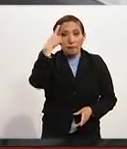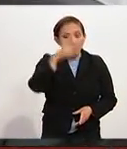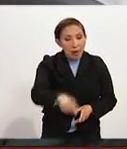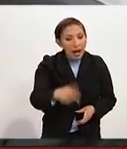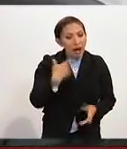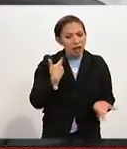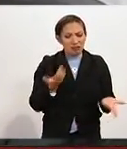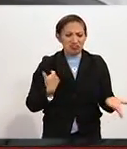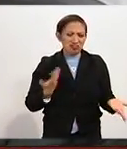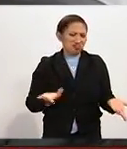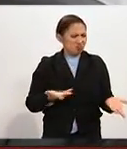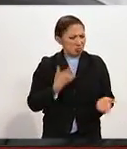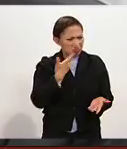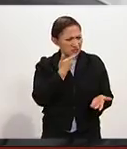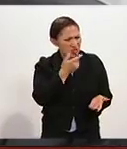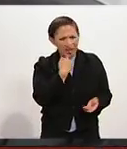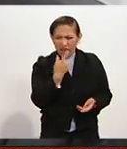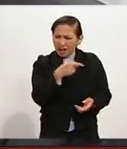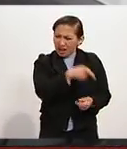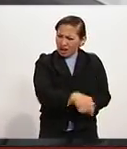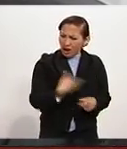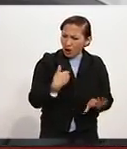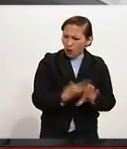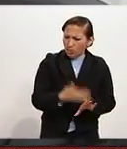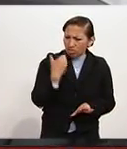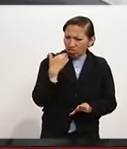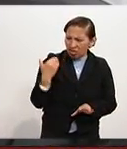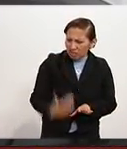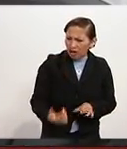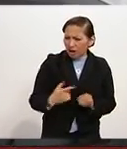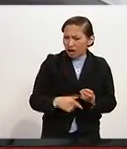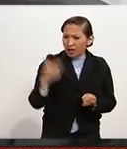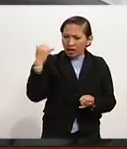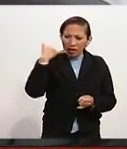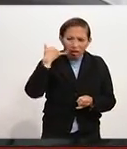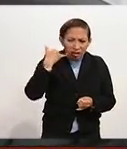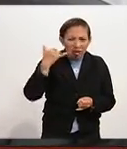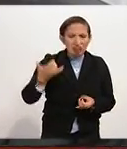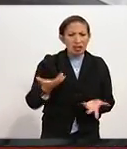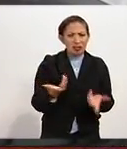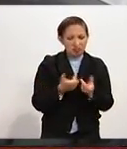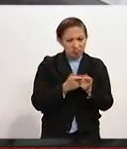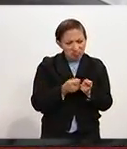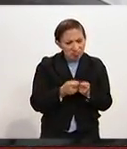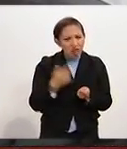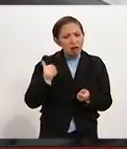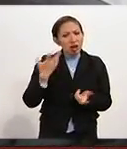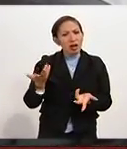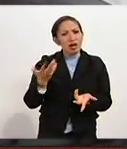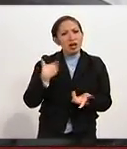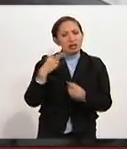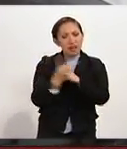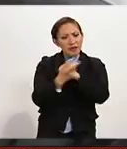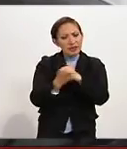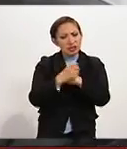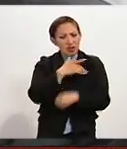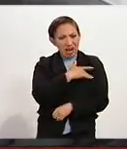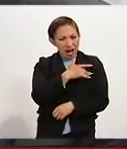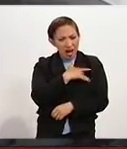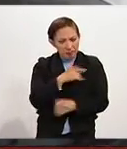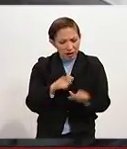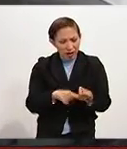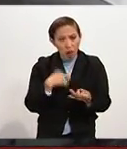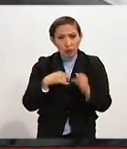las inconformidades por quejas contra deficiencias en la telefonía móvil, los servicios de televisión de paga